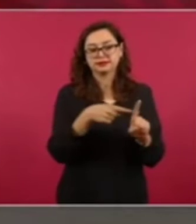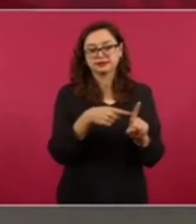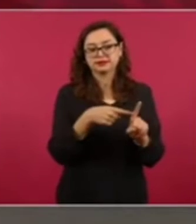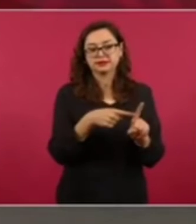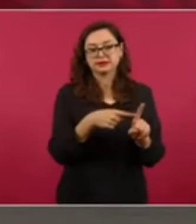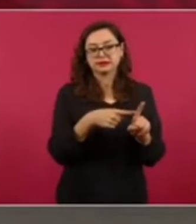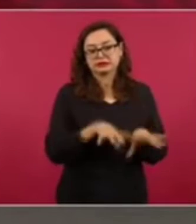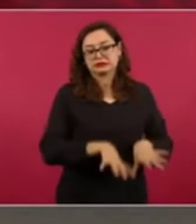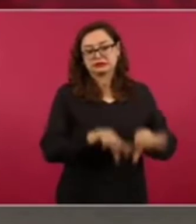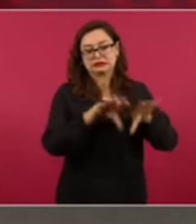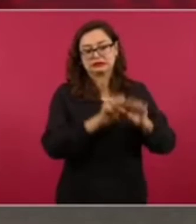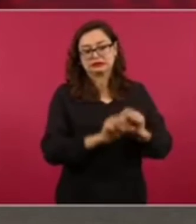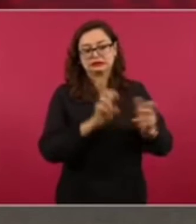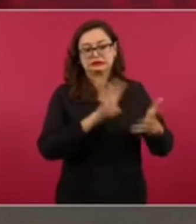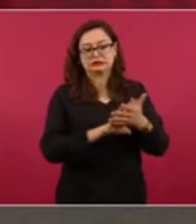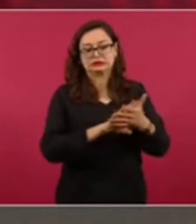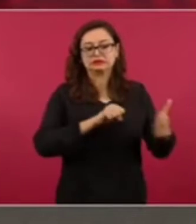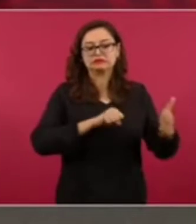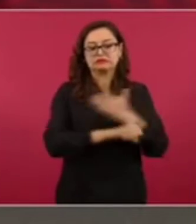y el montaje,